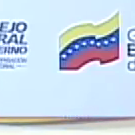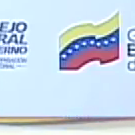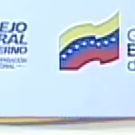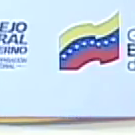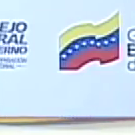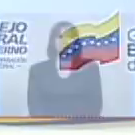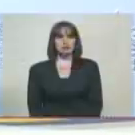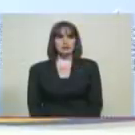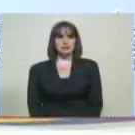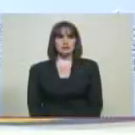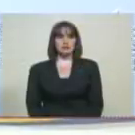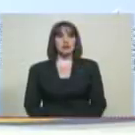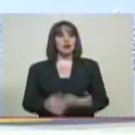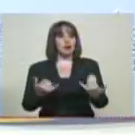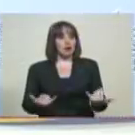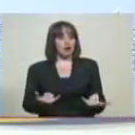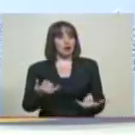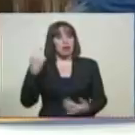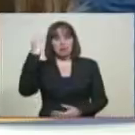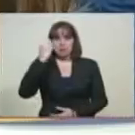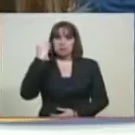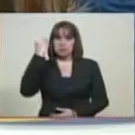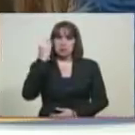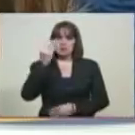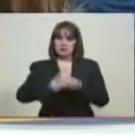ustedes no creen que eso sería así